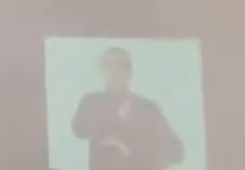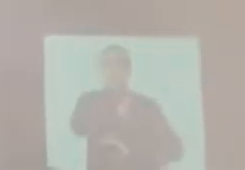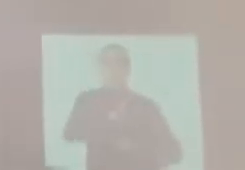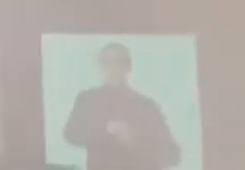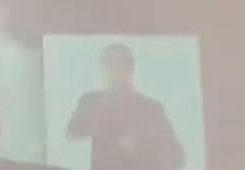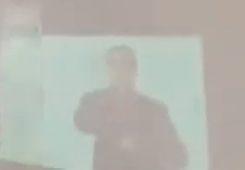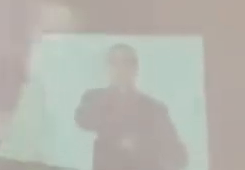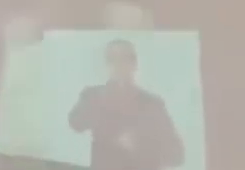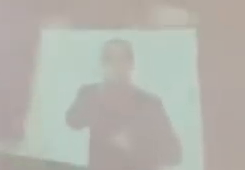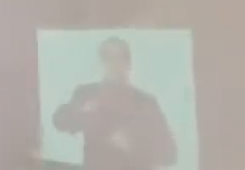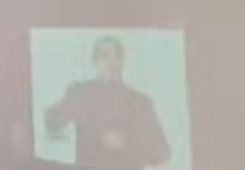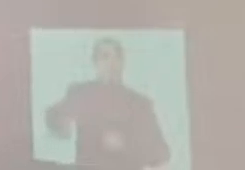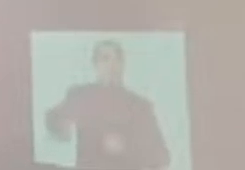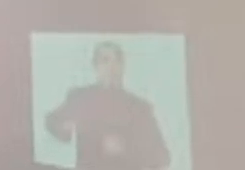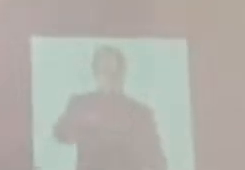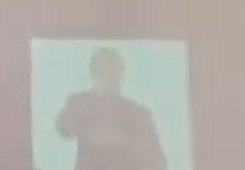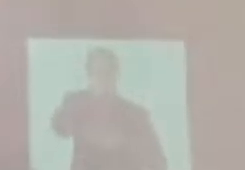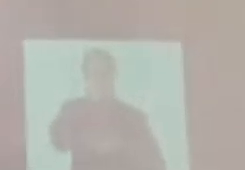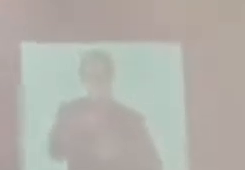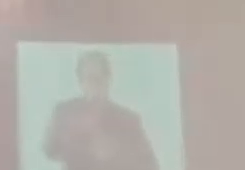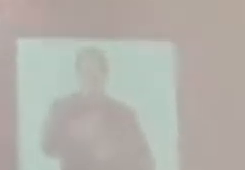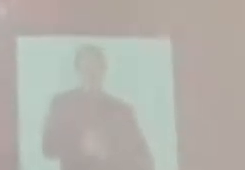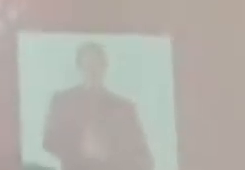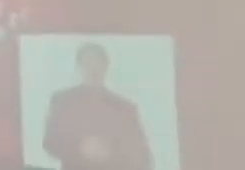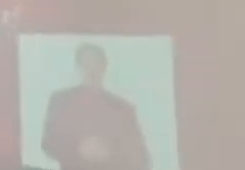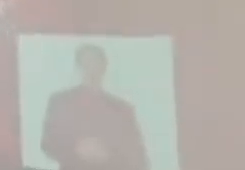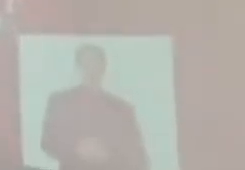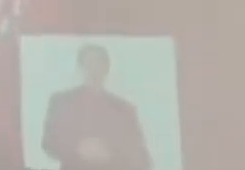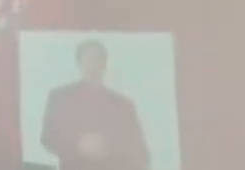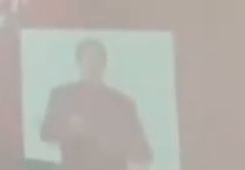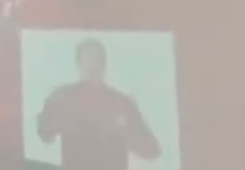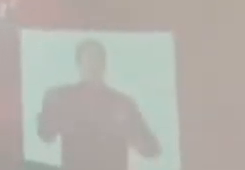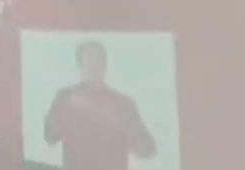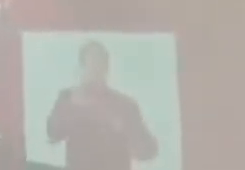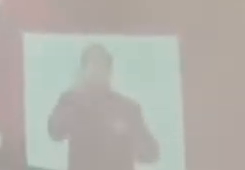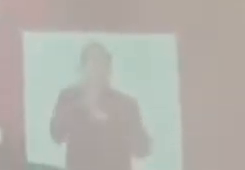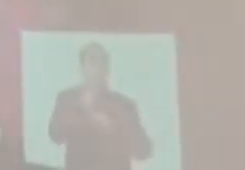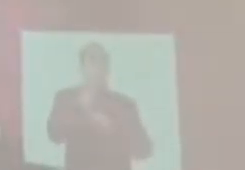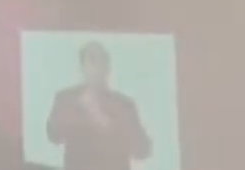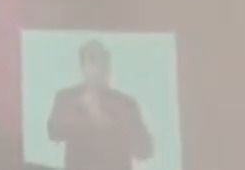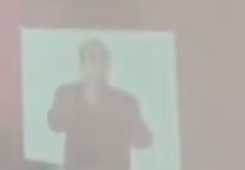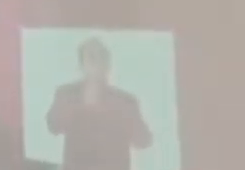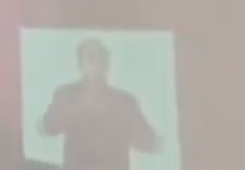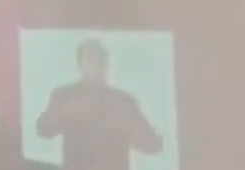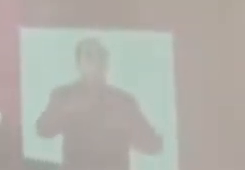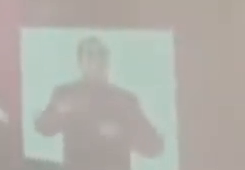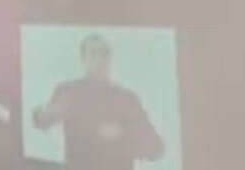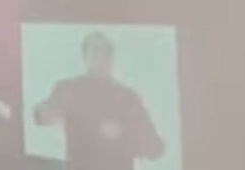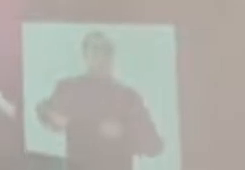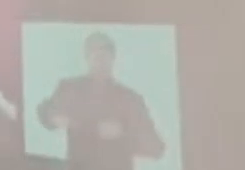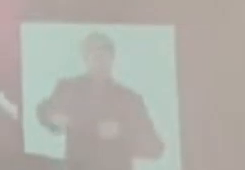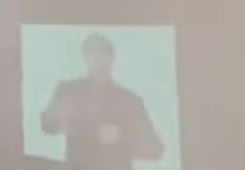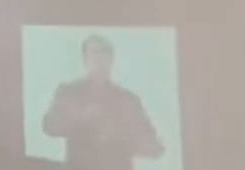Pardo, jefa de gobierno de la Ciudad de México, con motivo del cuarto informe de